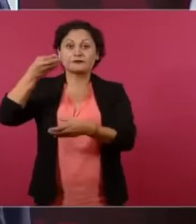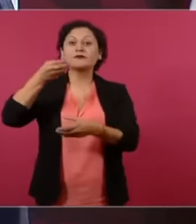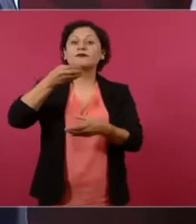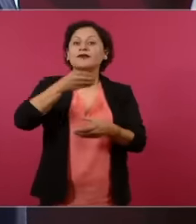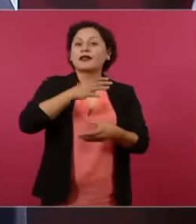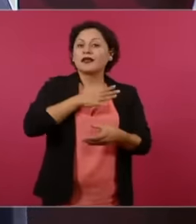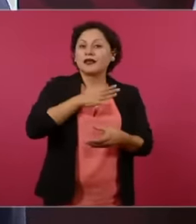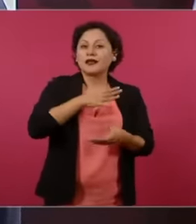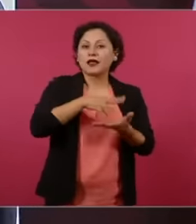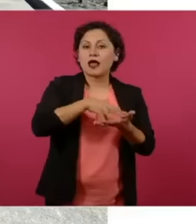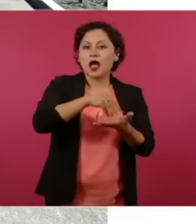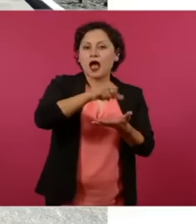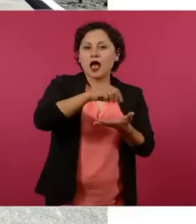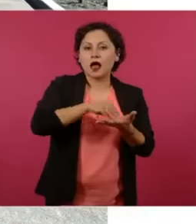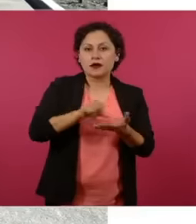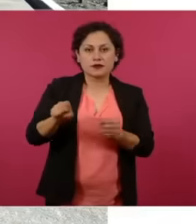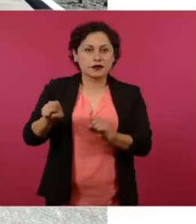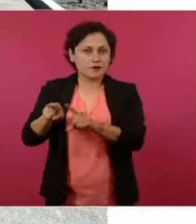tierra